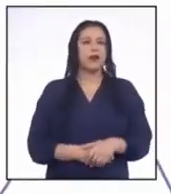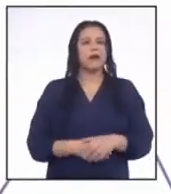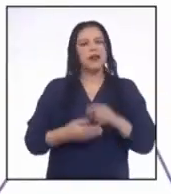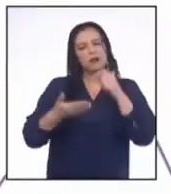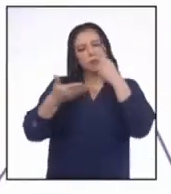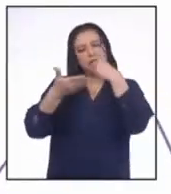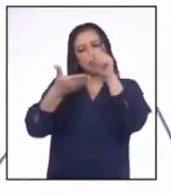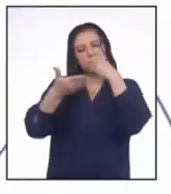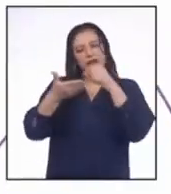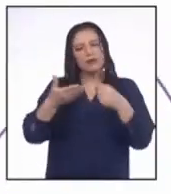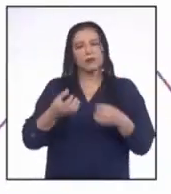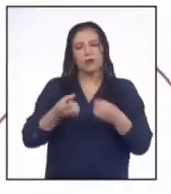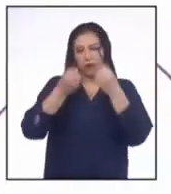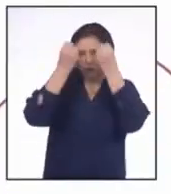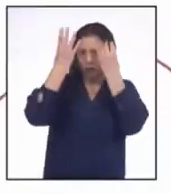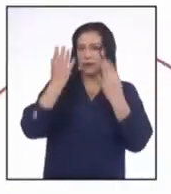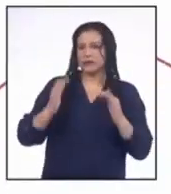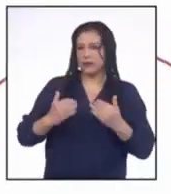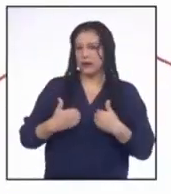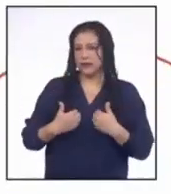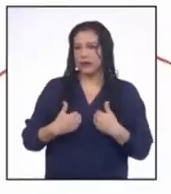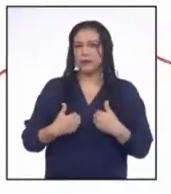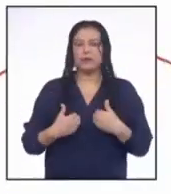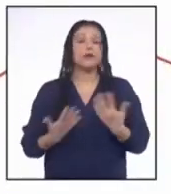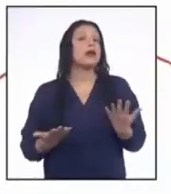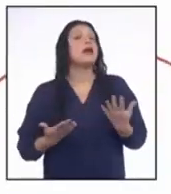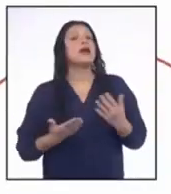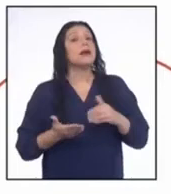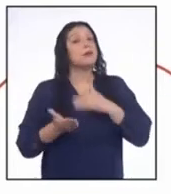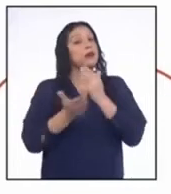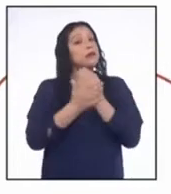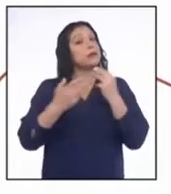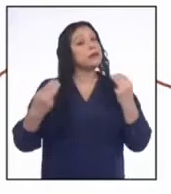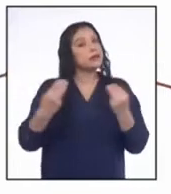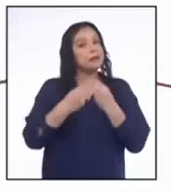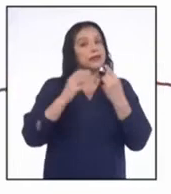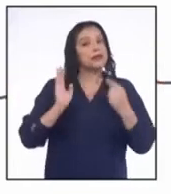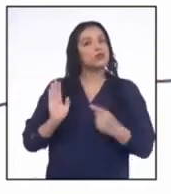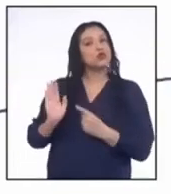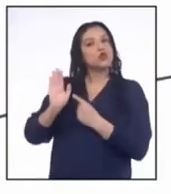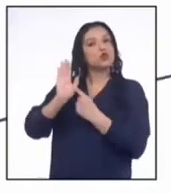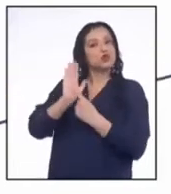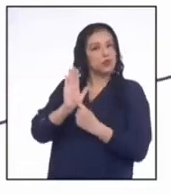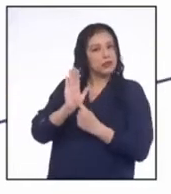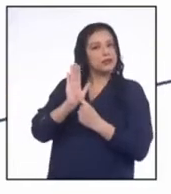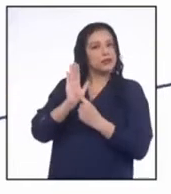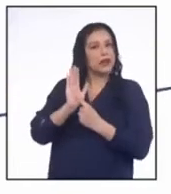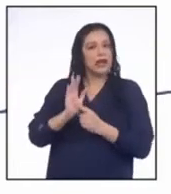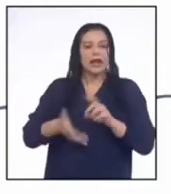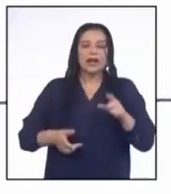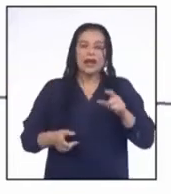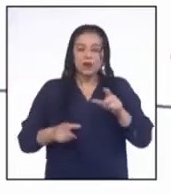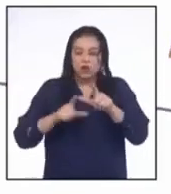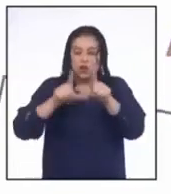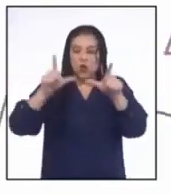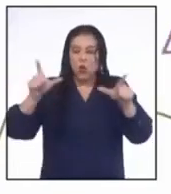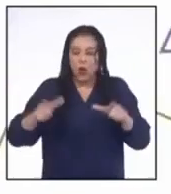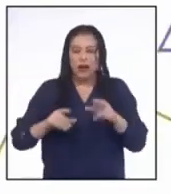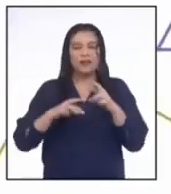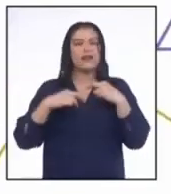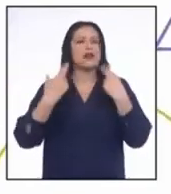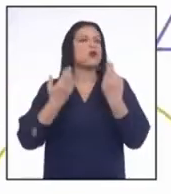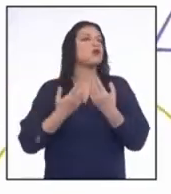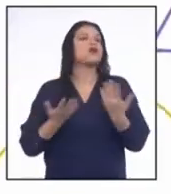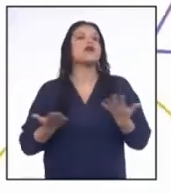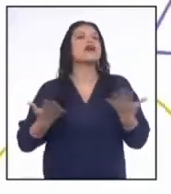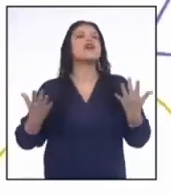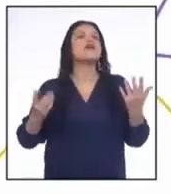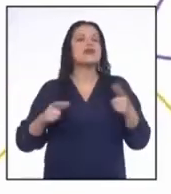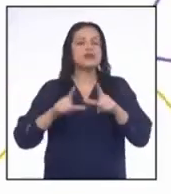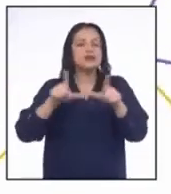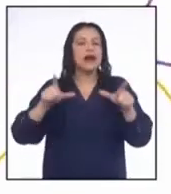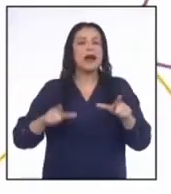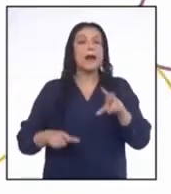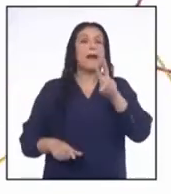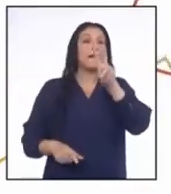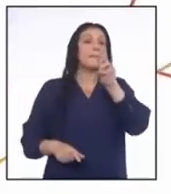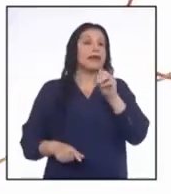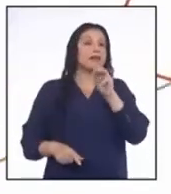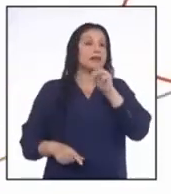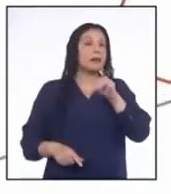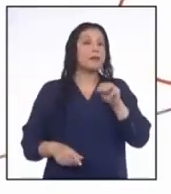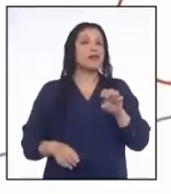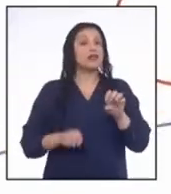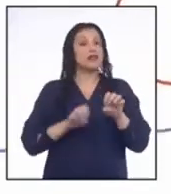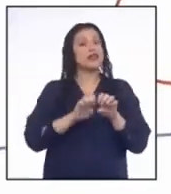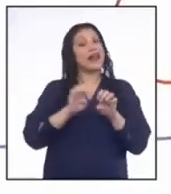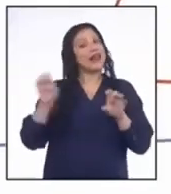Revisemos los datos que tenemos. La situación indica que hay un punto de reunión que está a 20 metros al este y